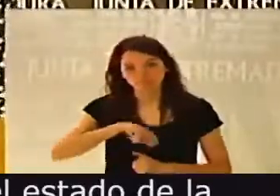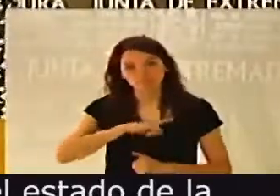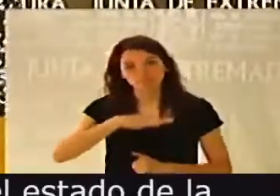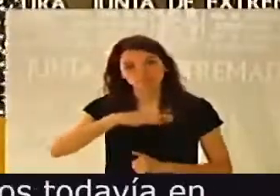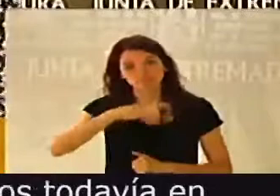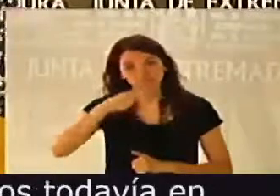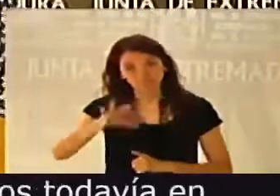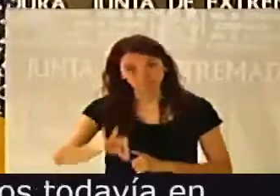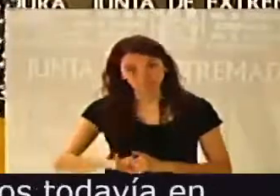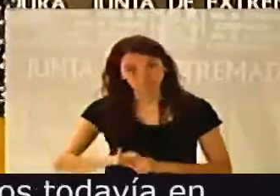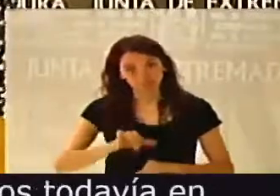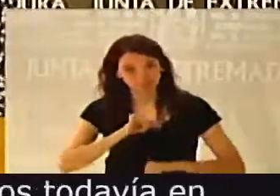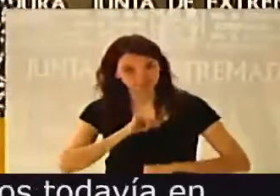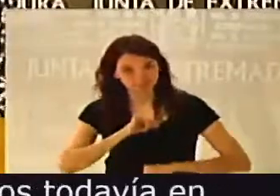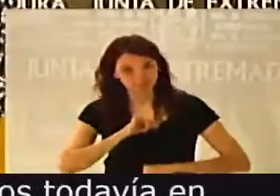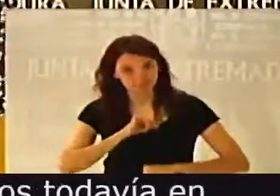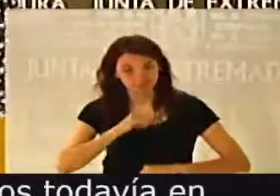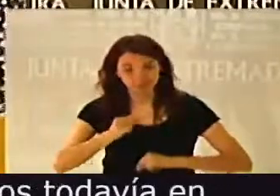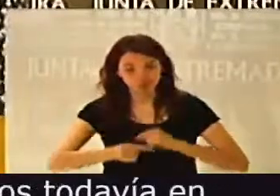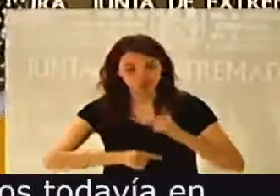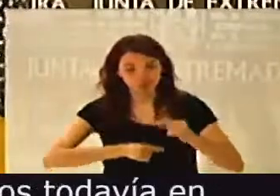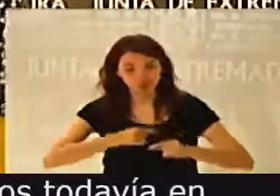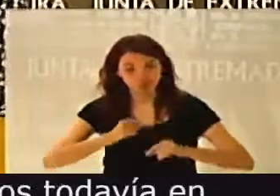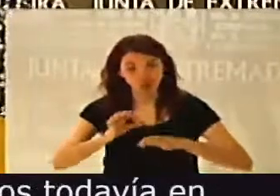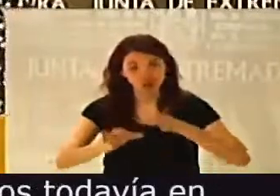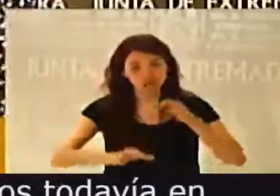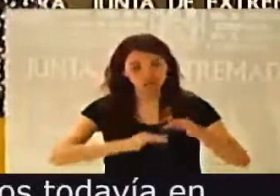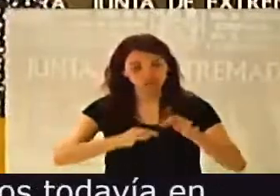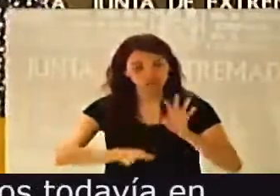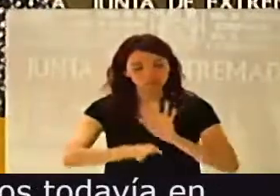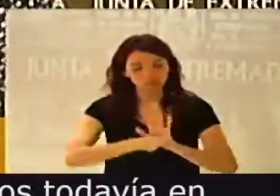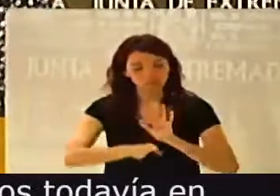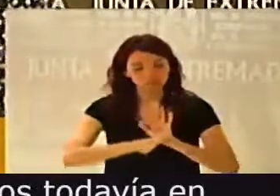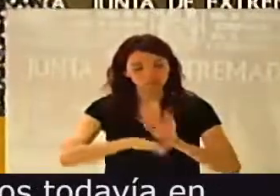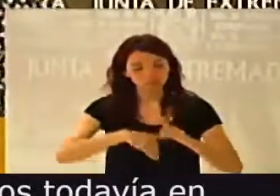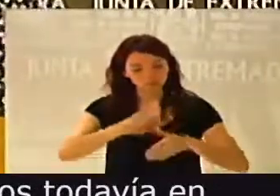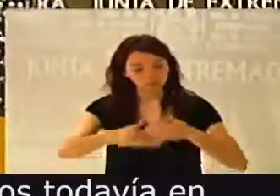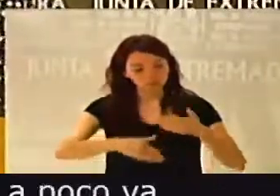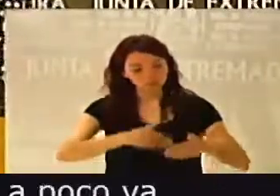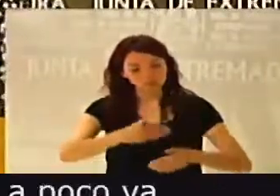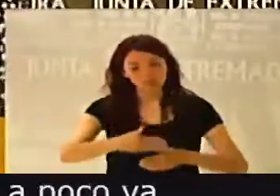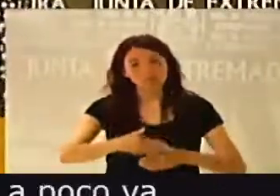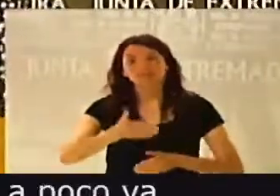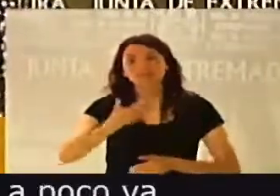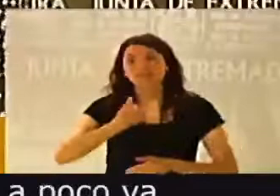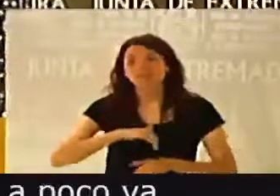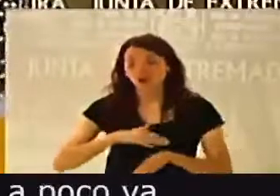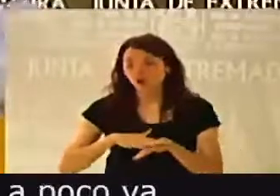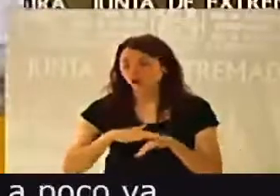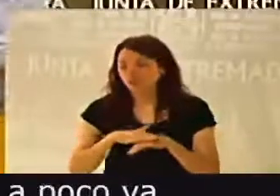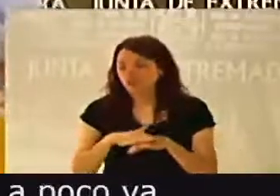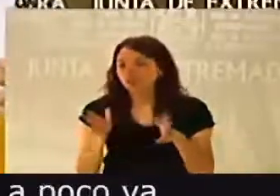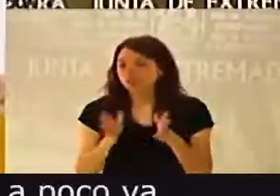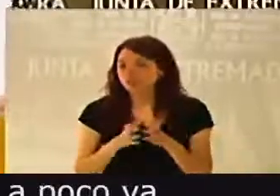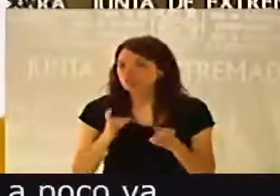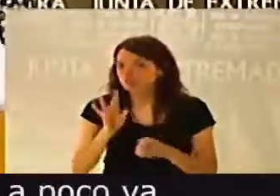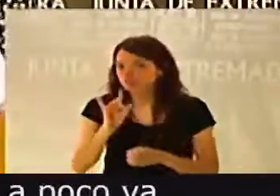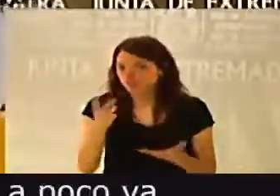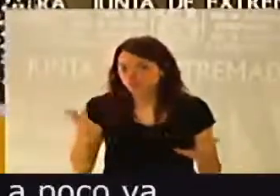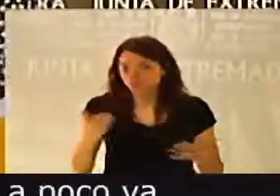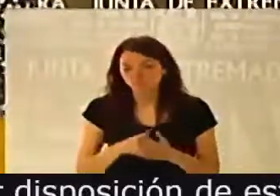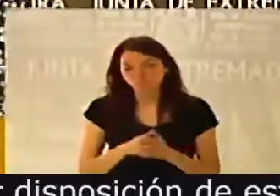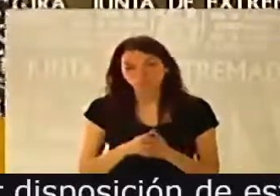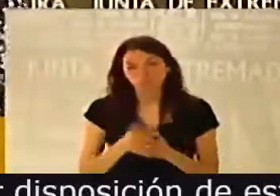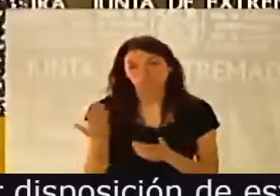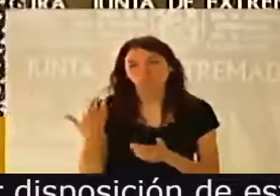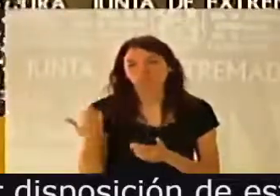solicitar. La Cámara poco a poco va recuperando su actividad parlamentaria y la mayor disposición de este Gobierno para atender todos los